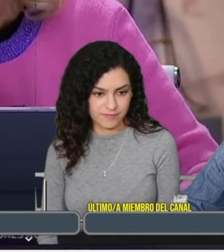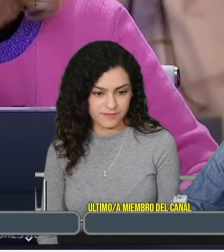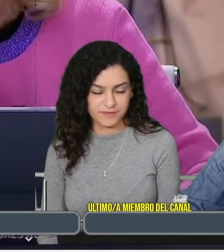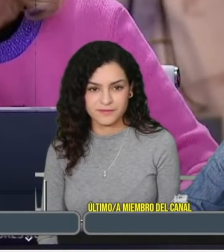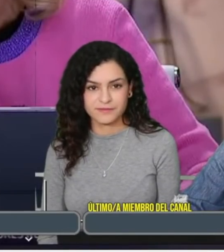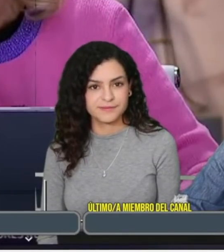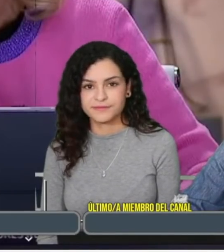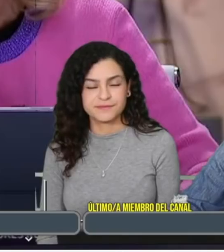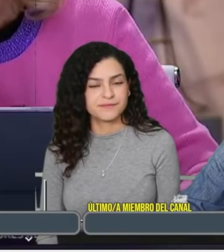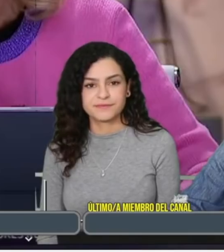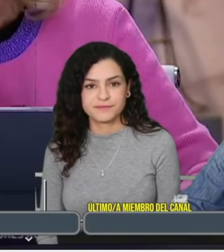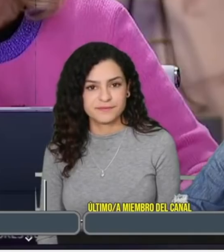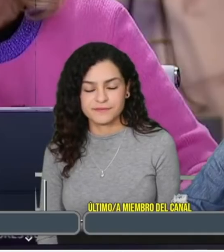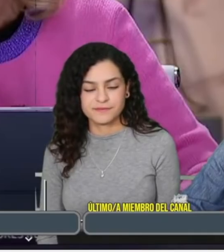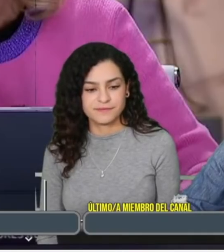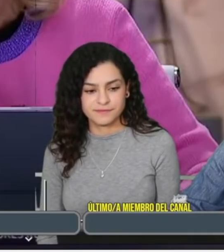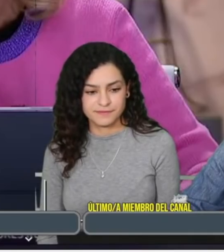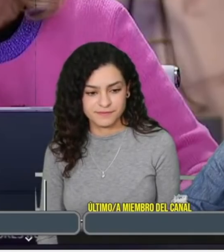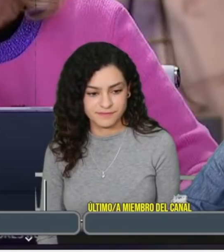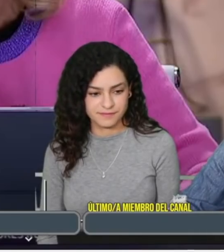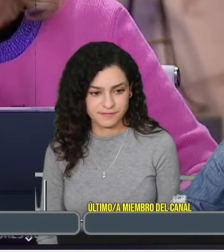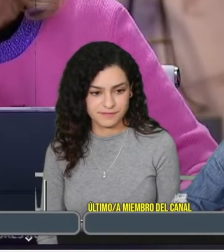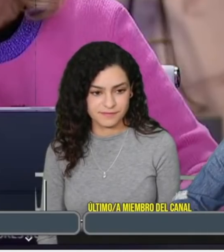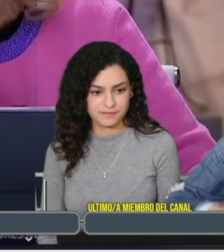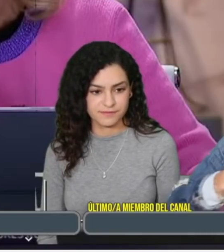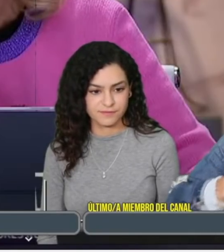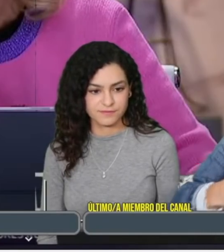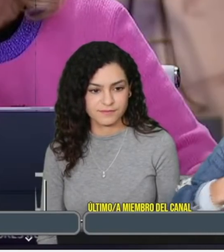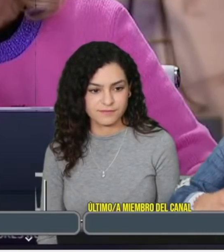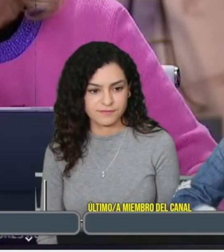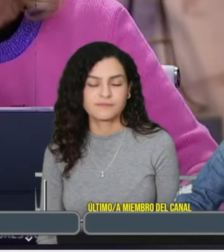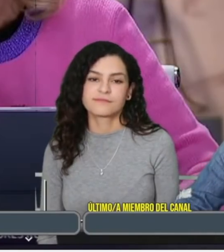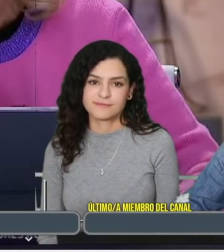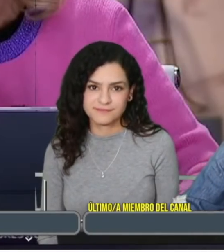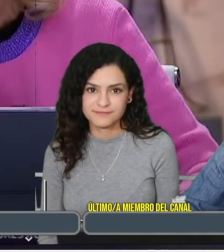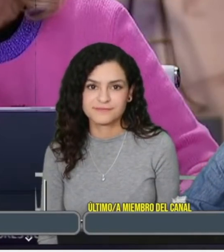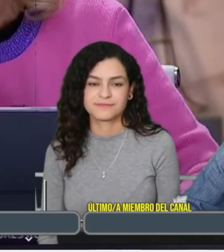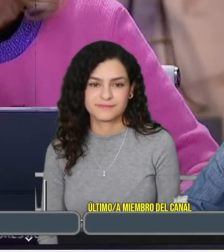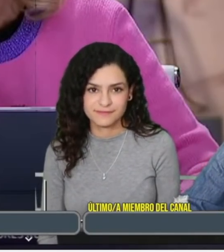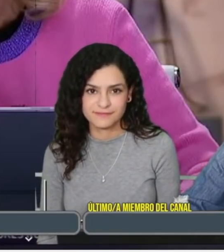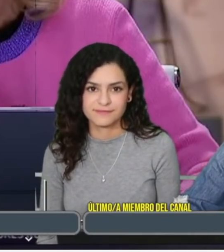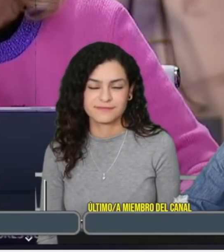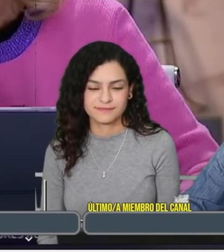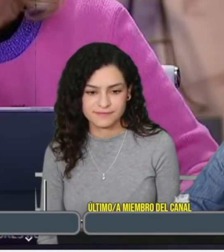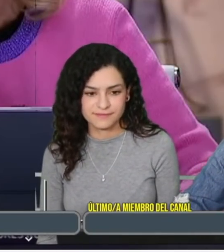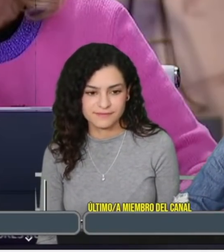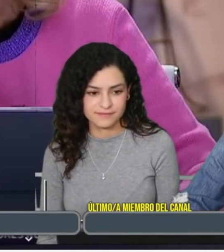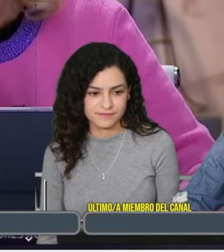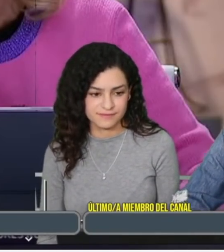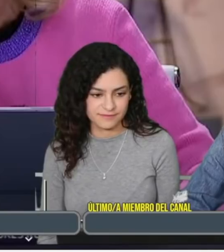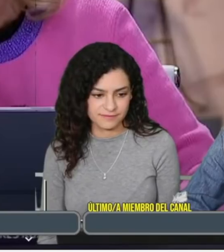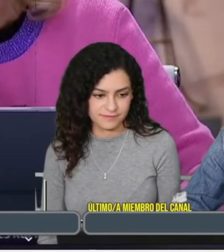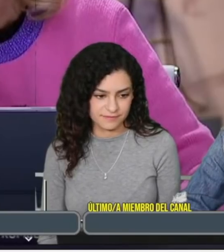Pinal diciendo que de verdad estaba muy preocupada, cuando en realidad ya estaba mandando a hacer videos para ser la primera en lucrar con ese tema. Vamos a